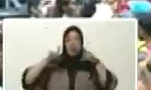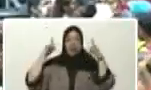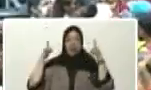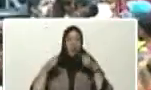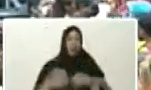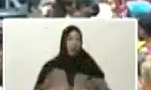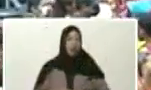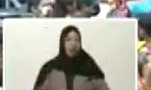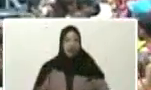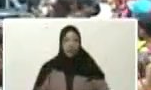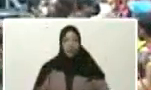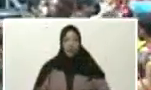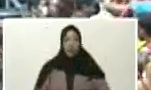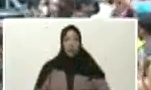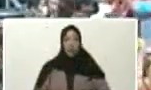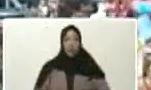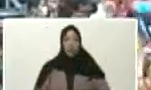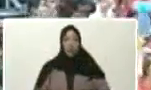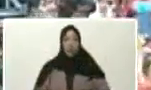¡Y que viva el PSUV!